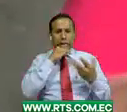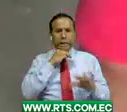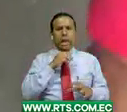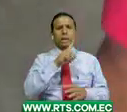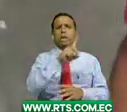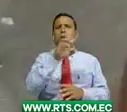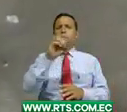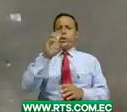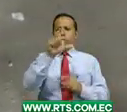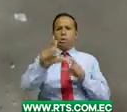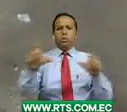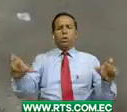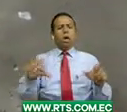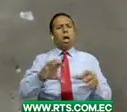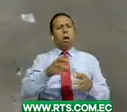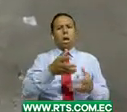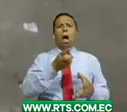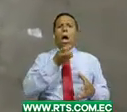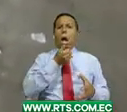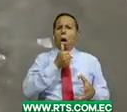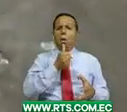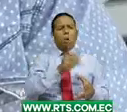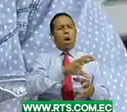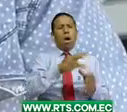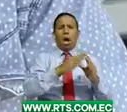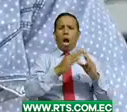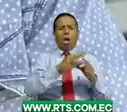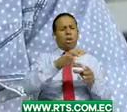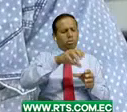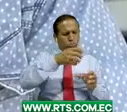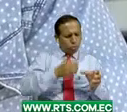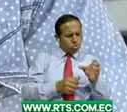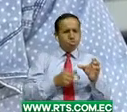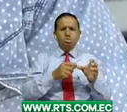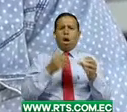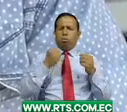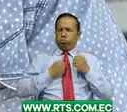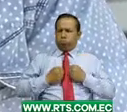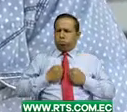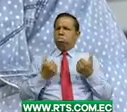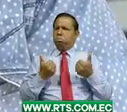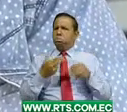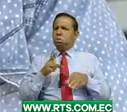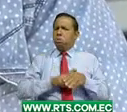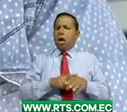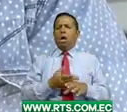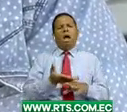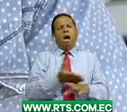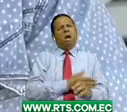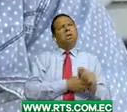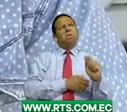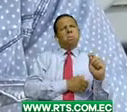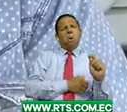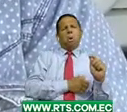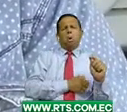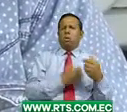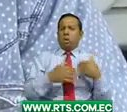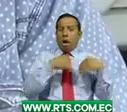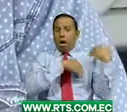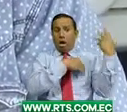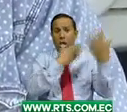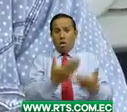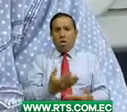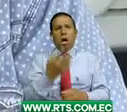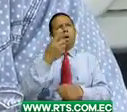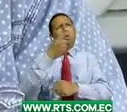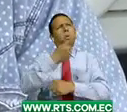tienen normalizado el servicio desde hace casi una semana. Fue poco tiempo, en verdad. Parece que ya tenemos como unos 4 o 5 días con